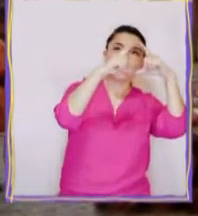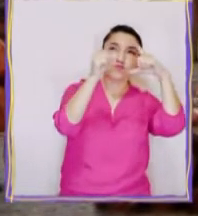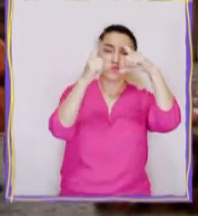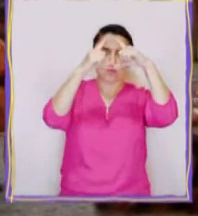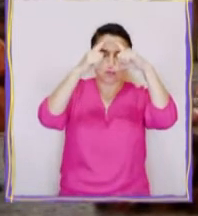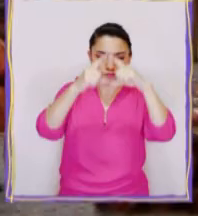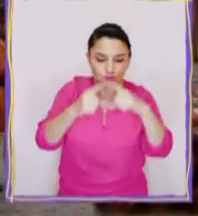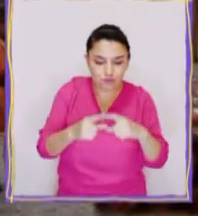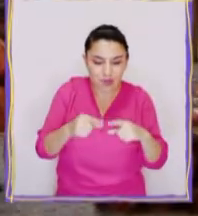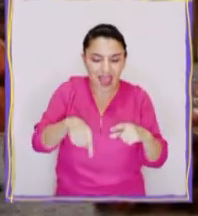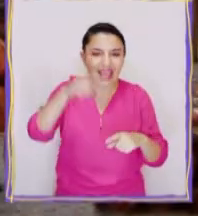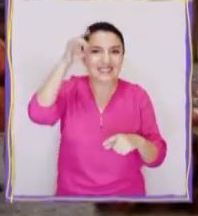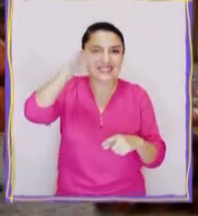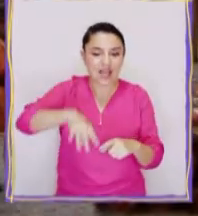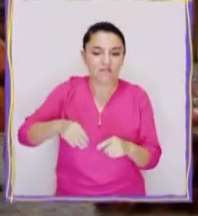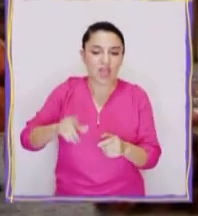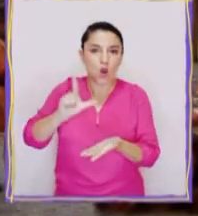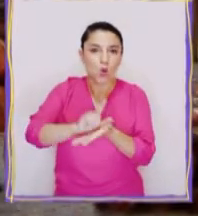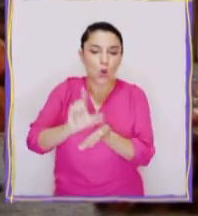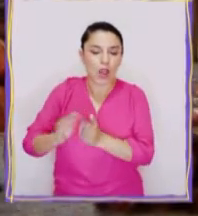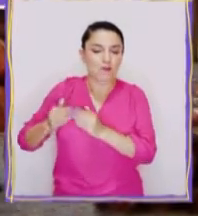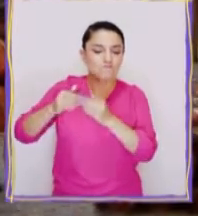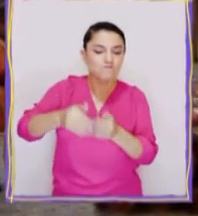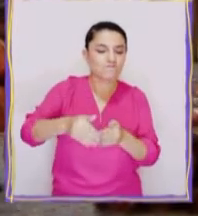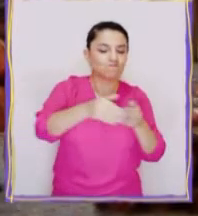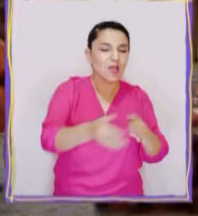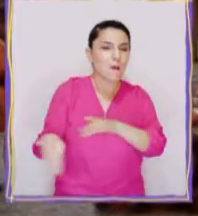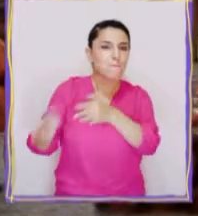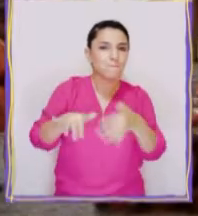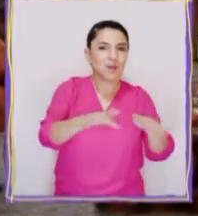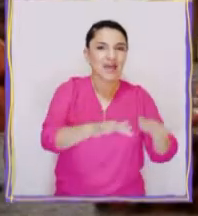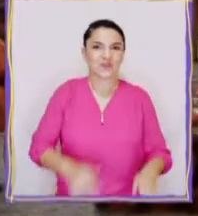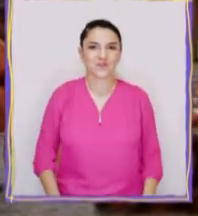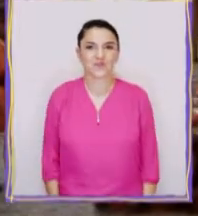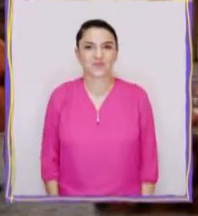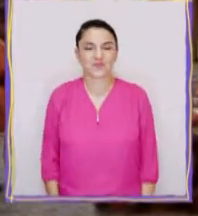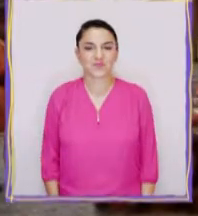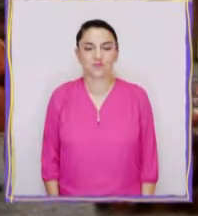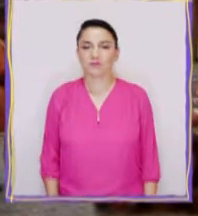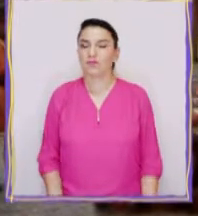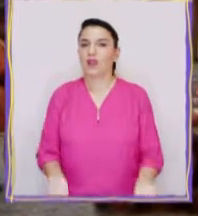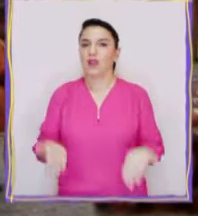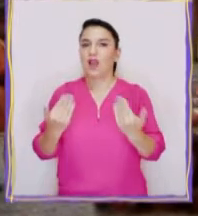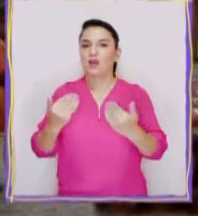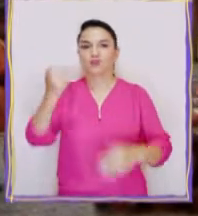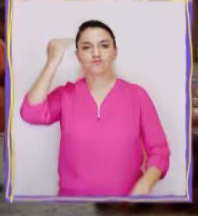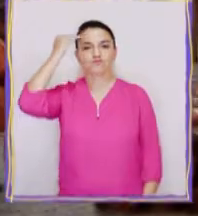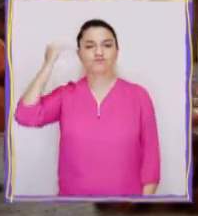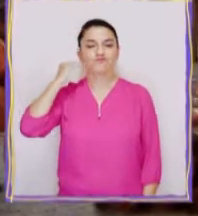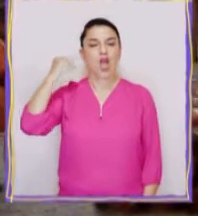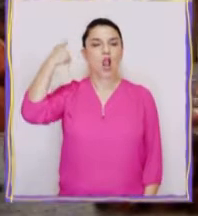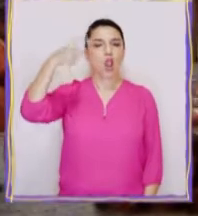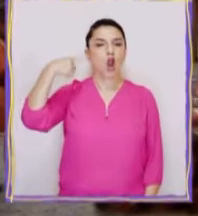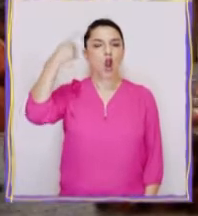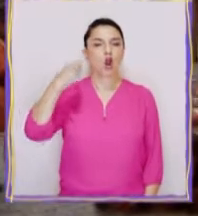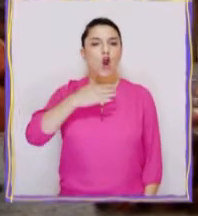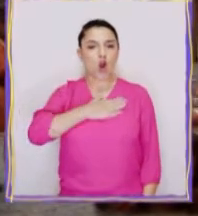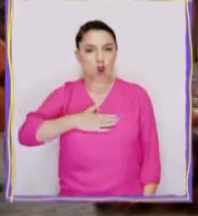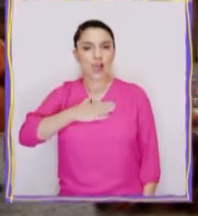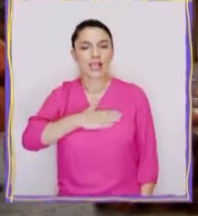la latitud de las embarcaciones y de esa forma su ubicación en alta mar. ¿Acaso ese genovés